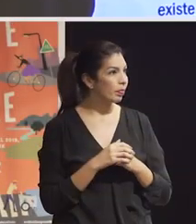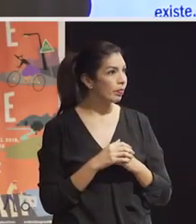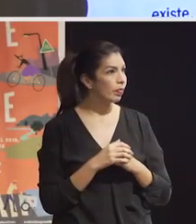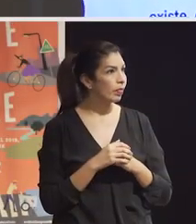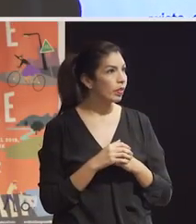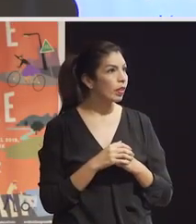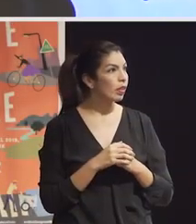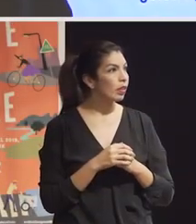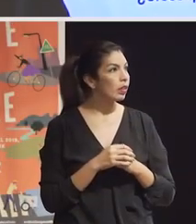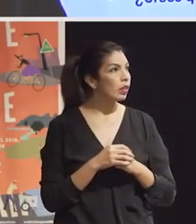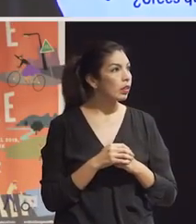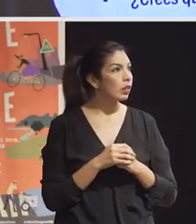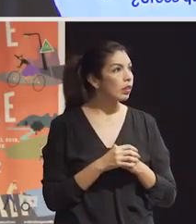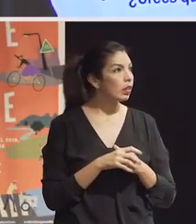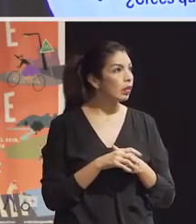bueno